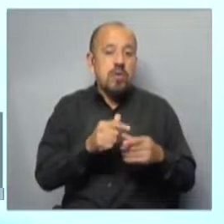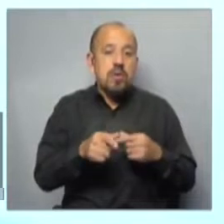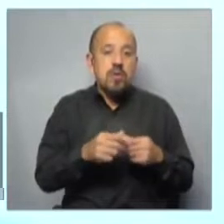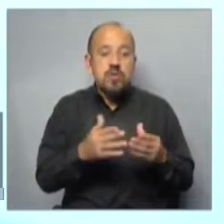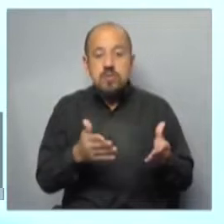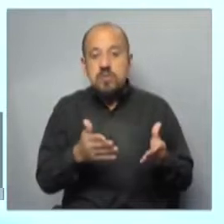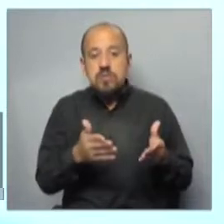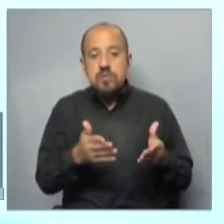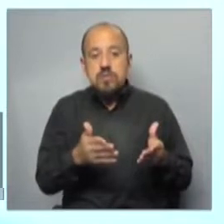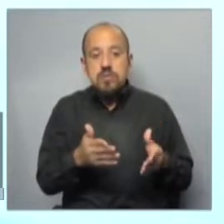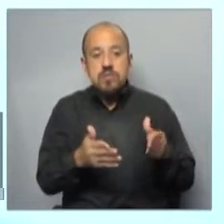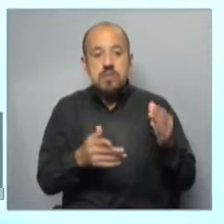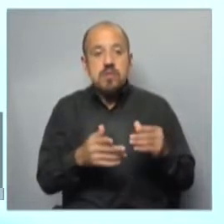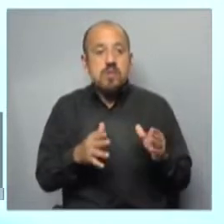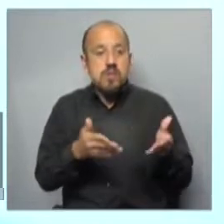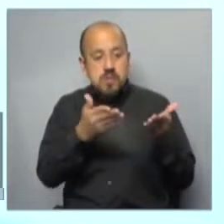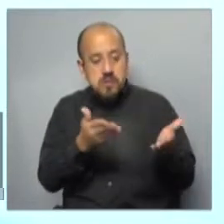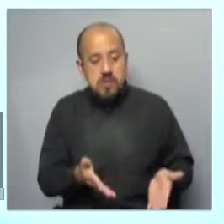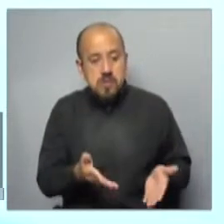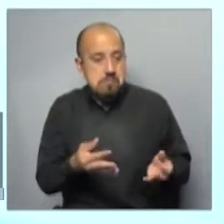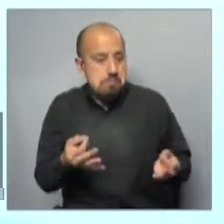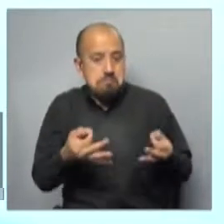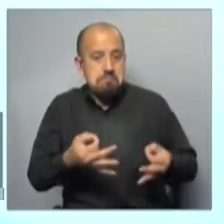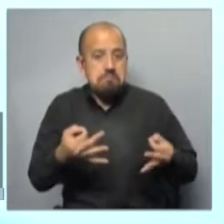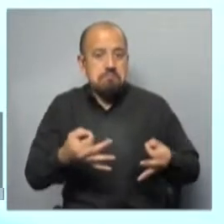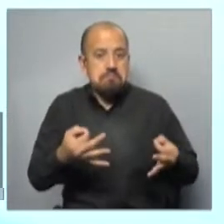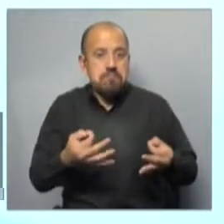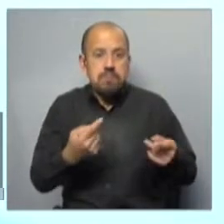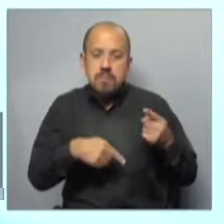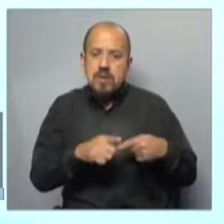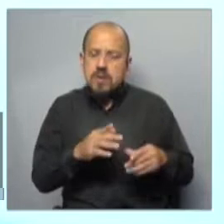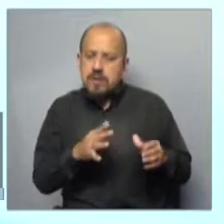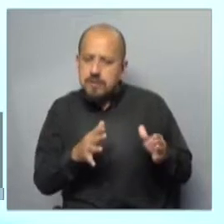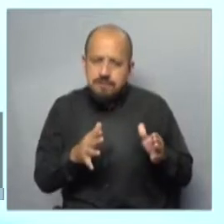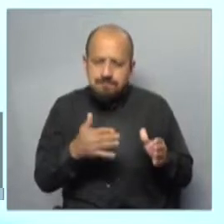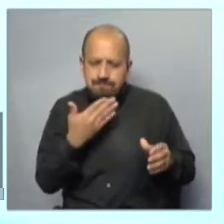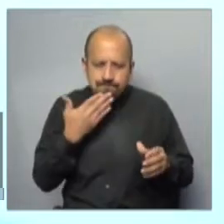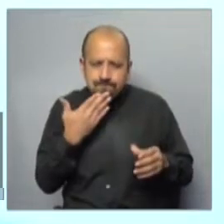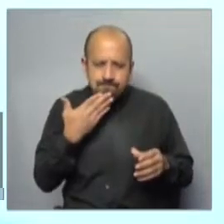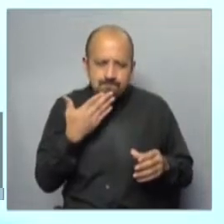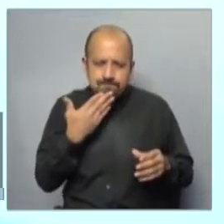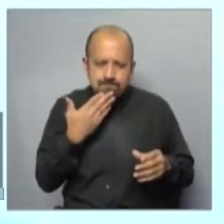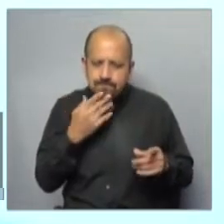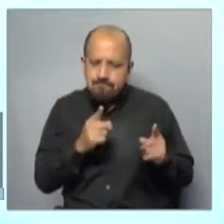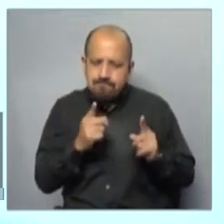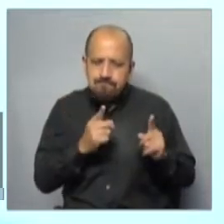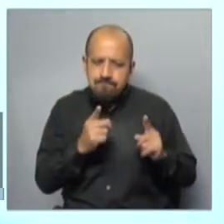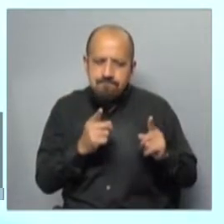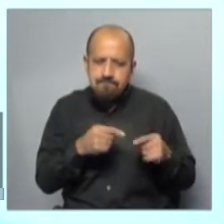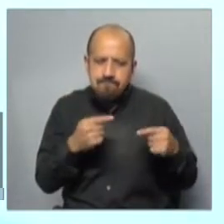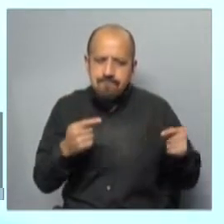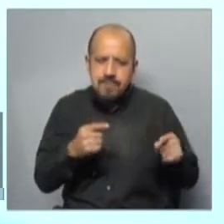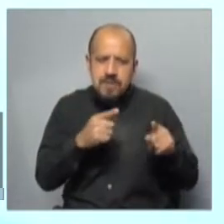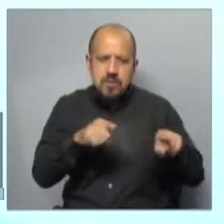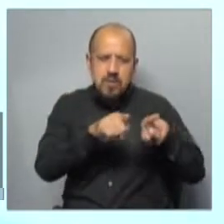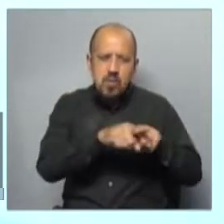veas un niño perfectamente funcional en un montón de cosas pero que si sospechas que tiene algunas cosas que no son iguales a los